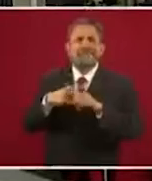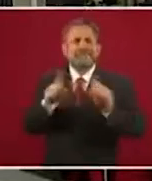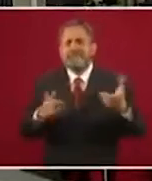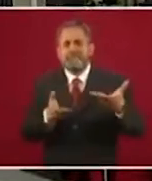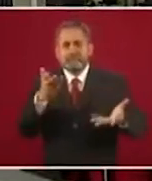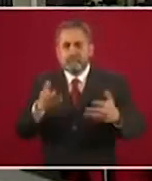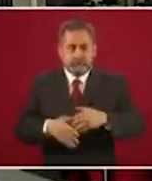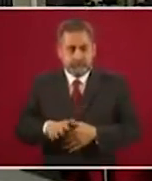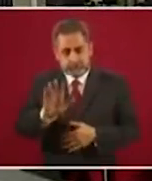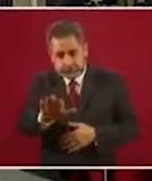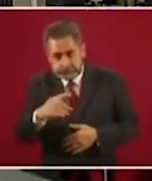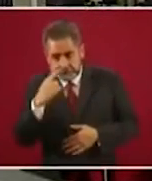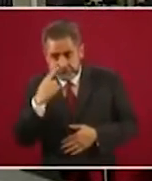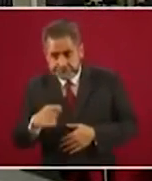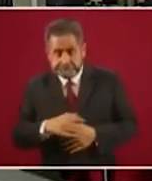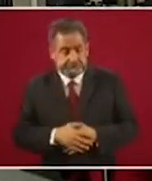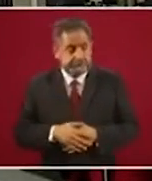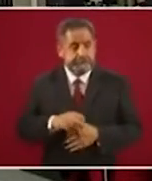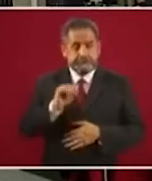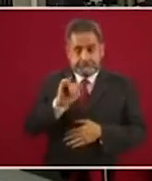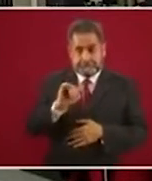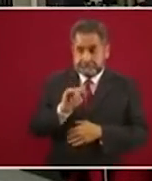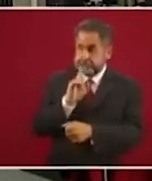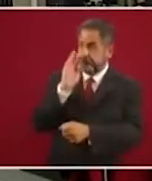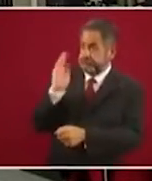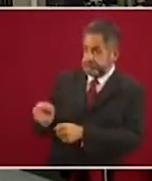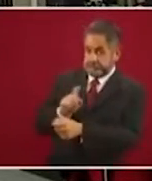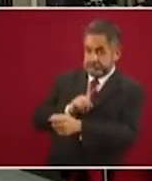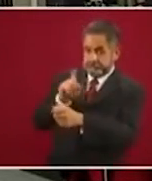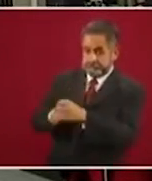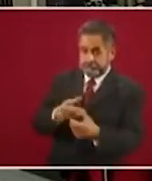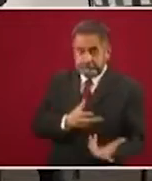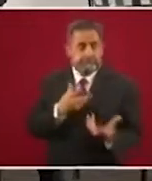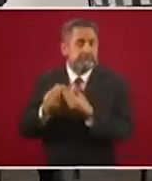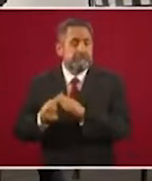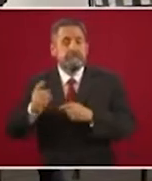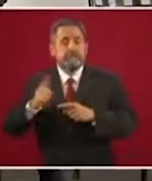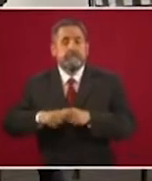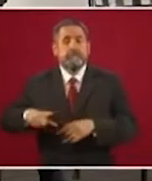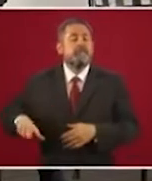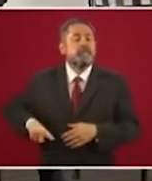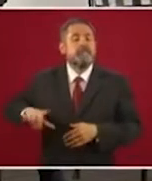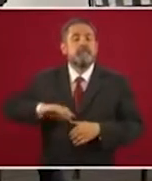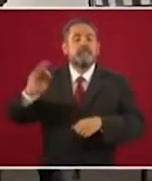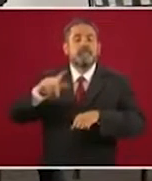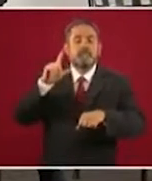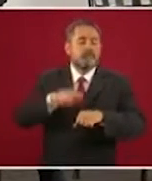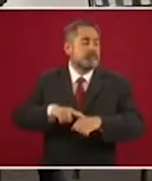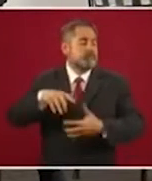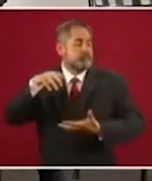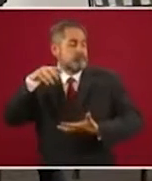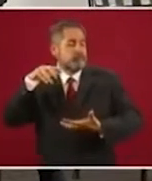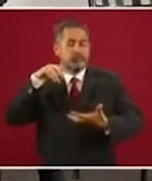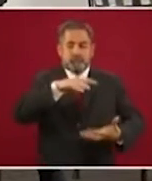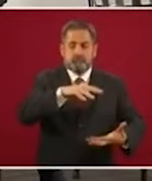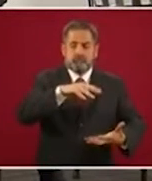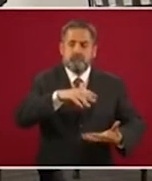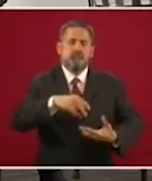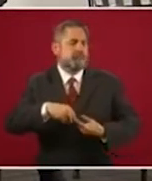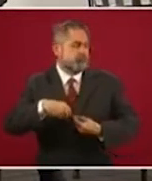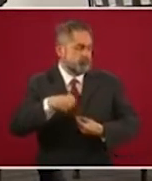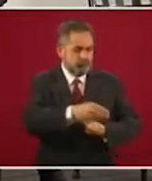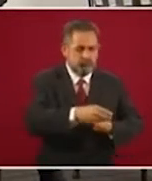El que se adhirió entra a este esquema donde el gobierno federal va a destinar todo el